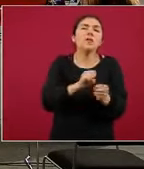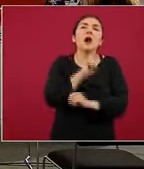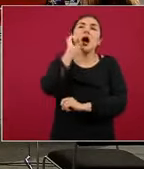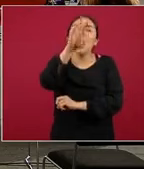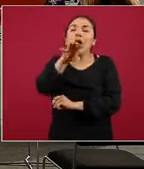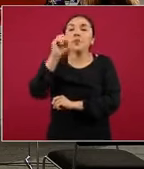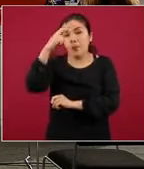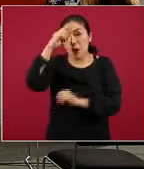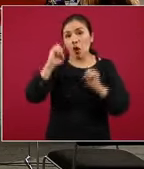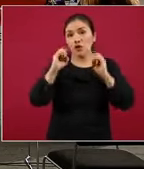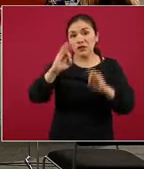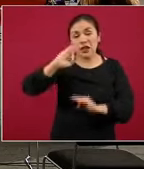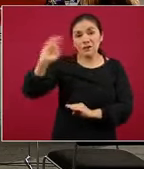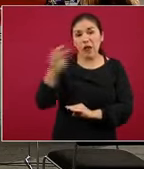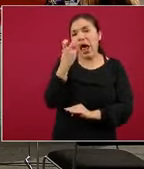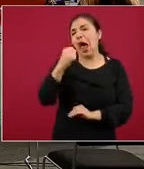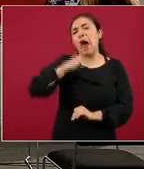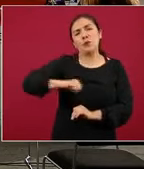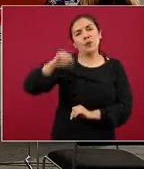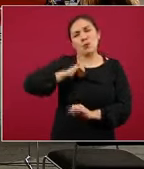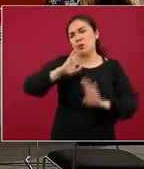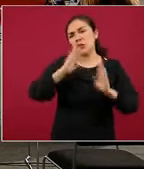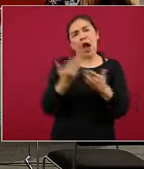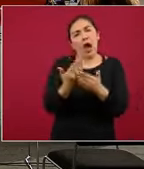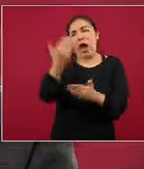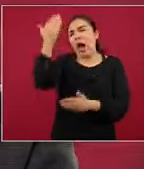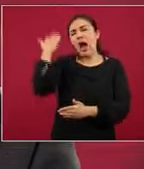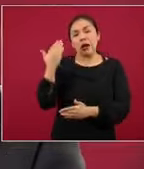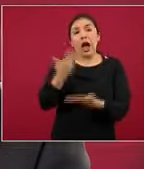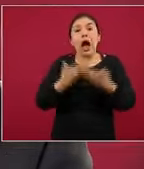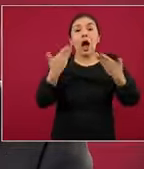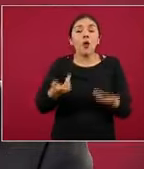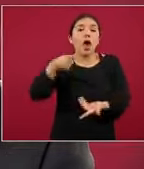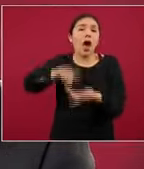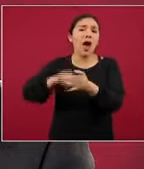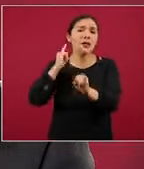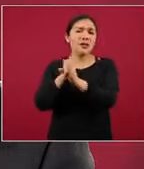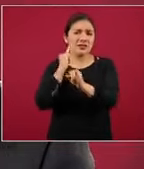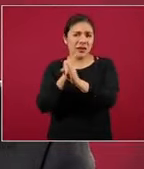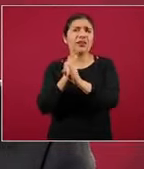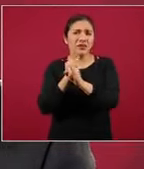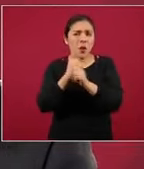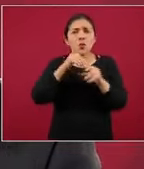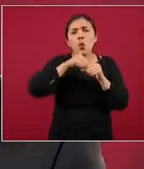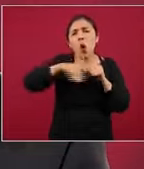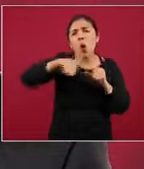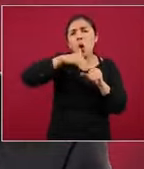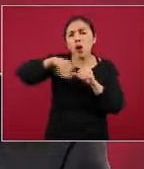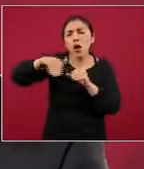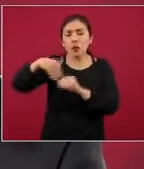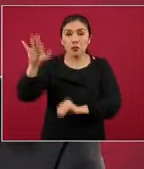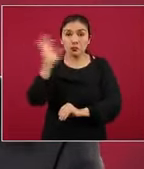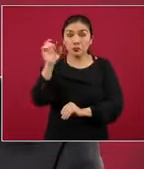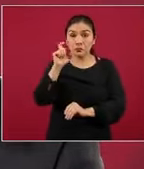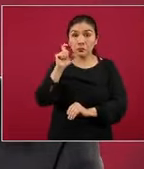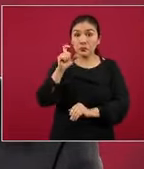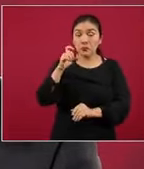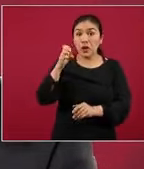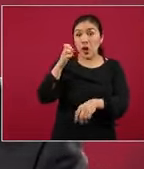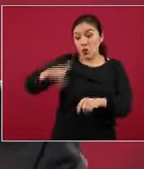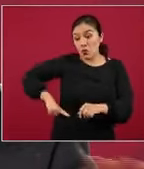las oficinas federales. Eso ya ha pasado mucho tiempo que no es así. Hoy son plataformas electrónicas, de modo que cuando el Estado hace